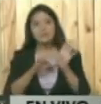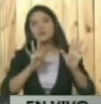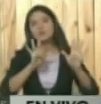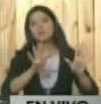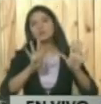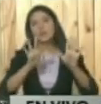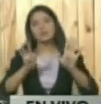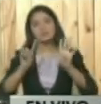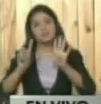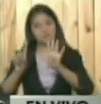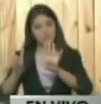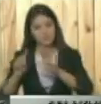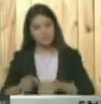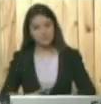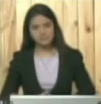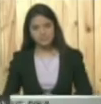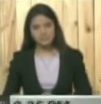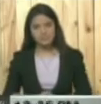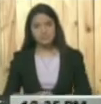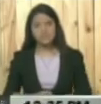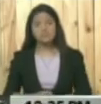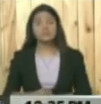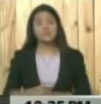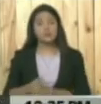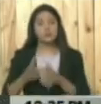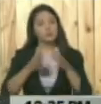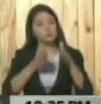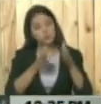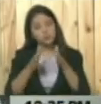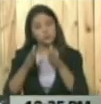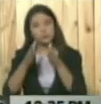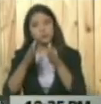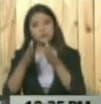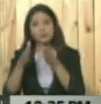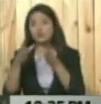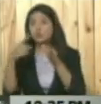1996, todos los caminos nos han conducido a Quito,